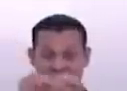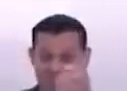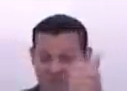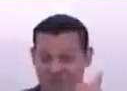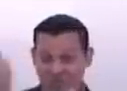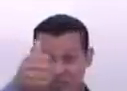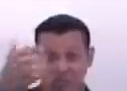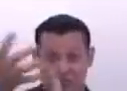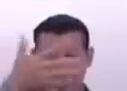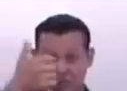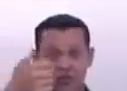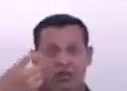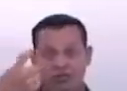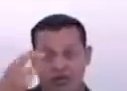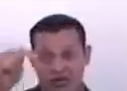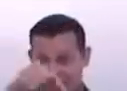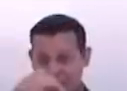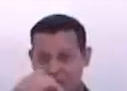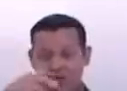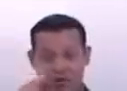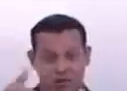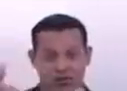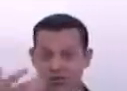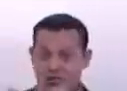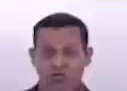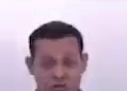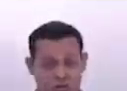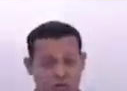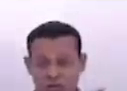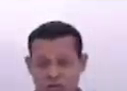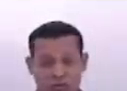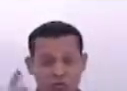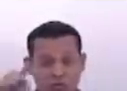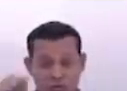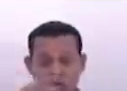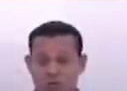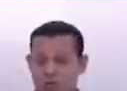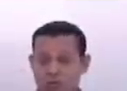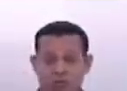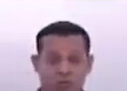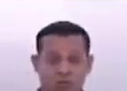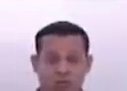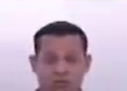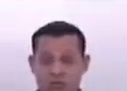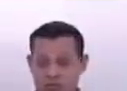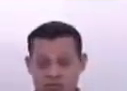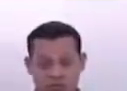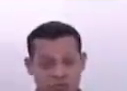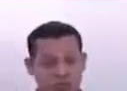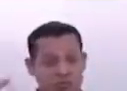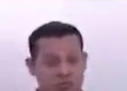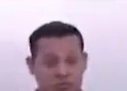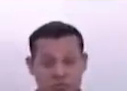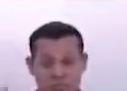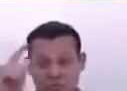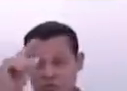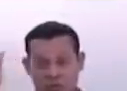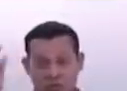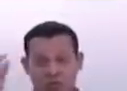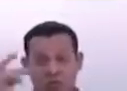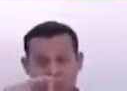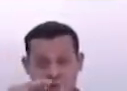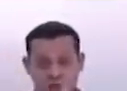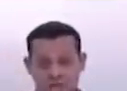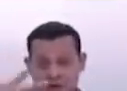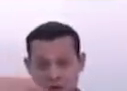claro, faltan ellos también, que fueron los que iniciaron todo esto. Usted es el presidente de un órgano de Estado y el